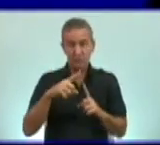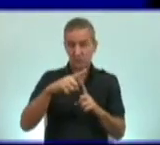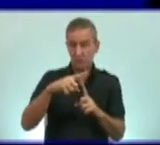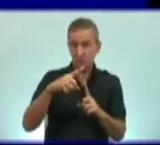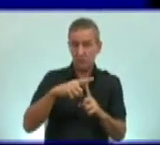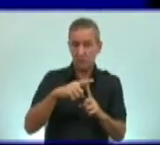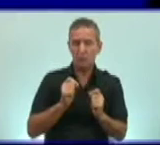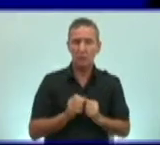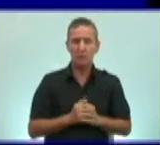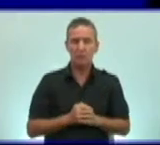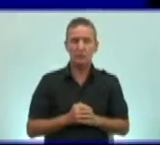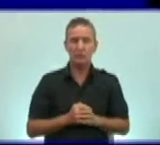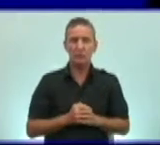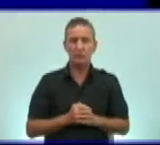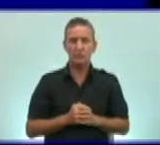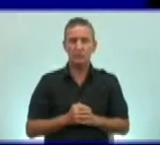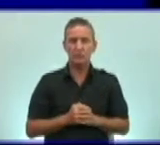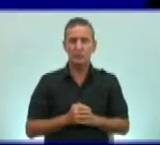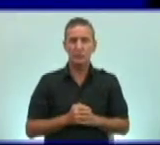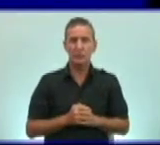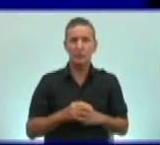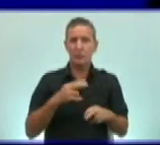Svante Augusto Arrhenius.